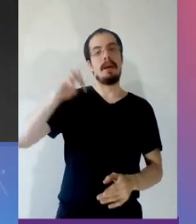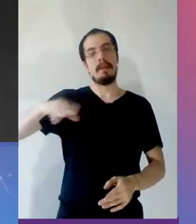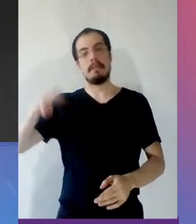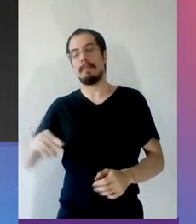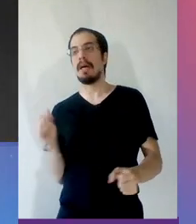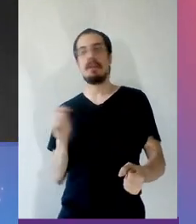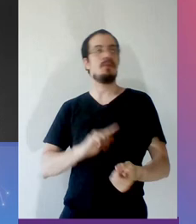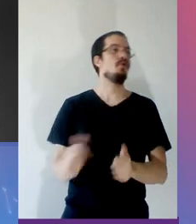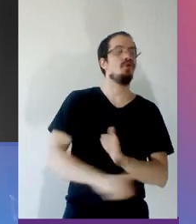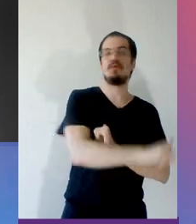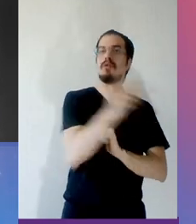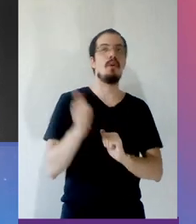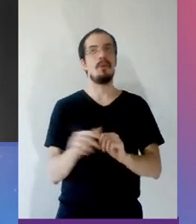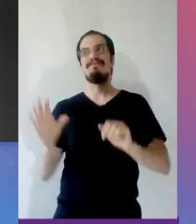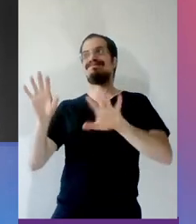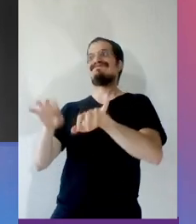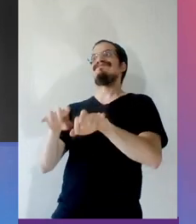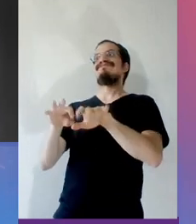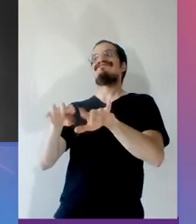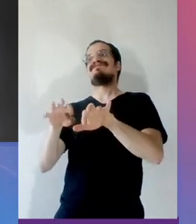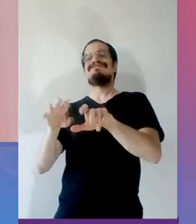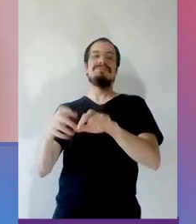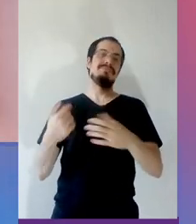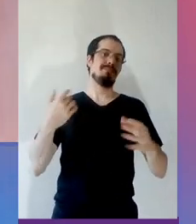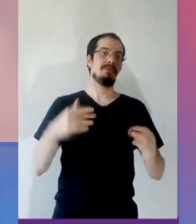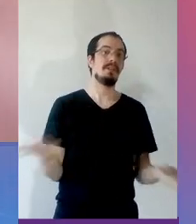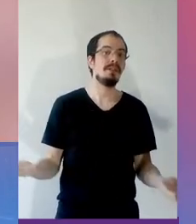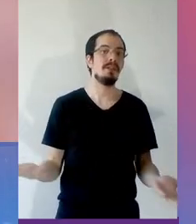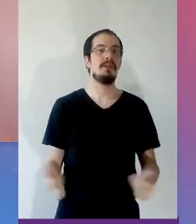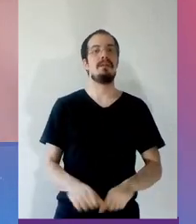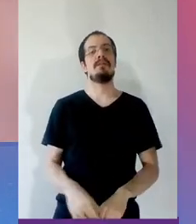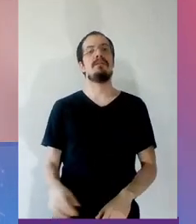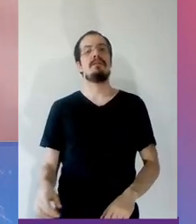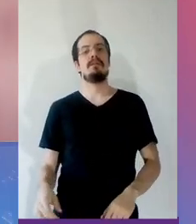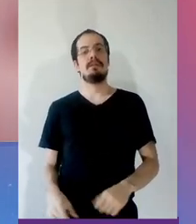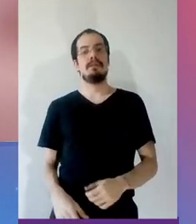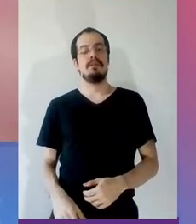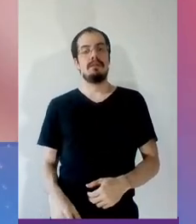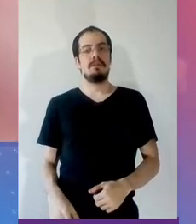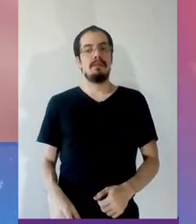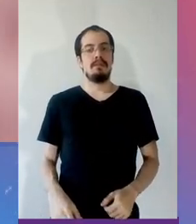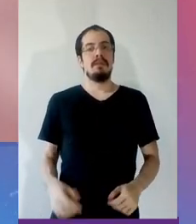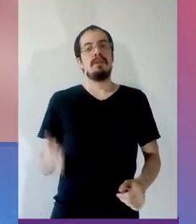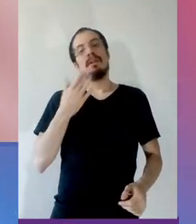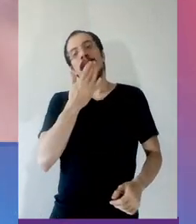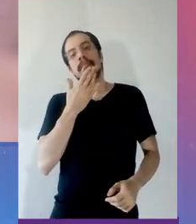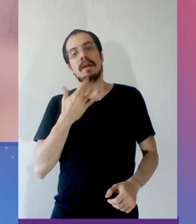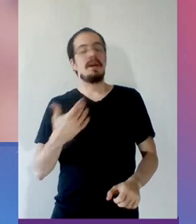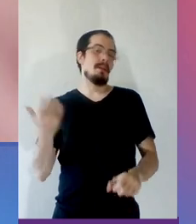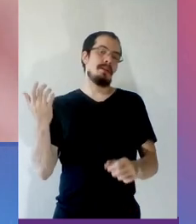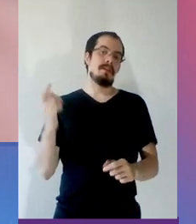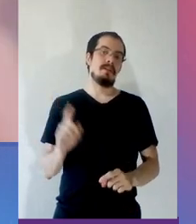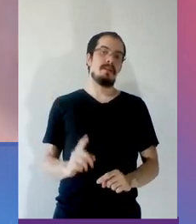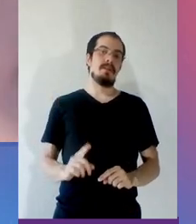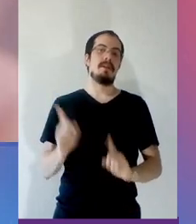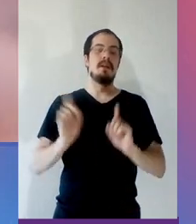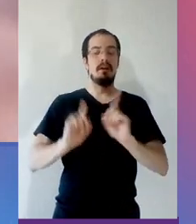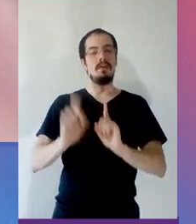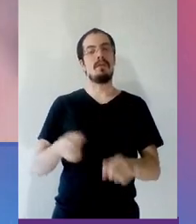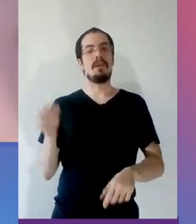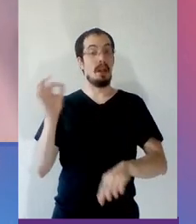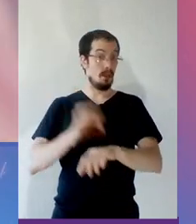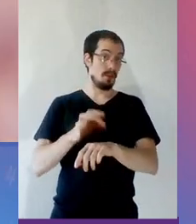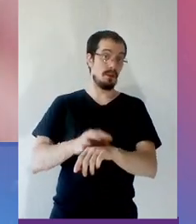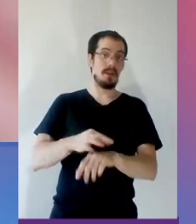mundo está conectado, ¿ya? Y por otro lado, yo creo que también eso que mencionaba la doctora en relación